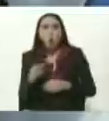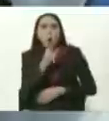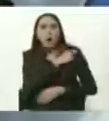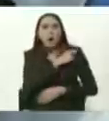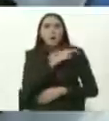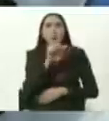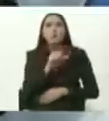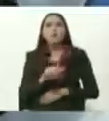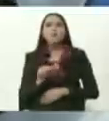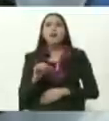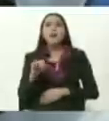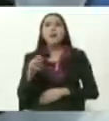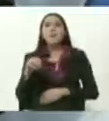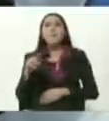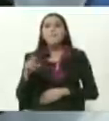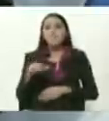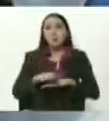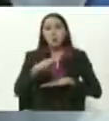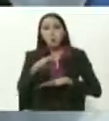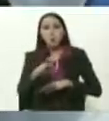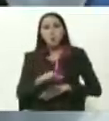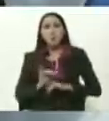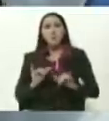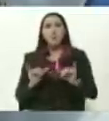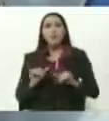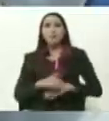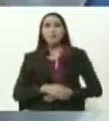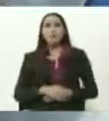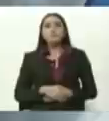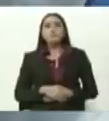del municipio Buruaca.